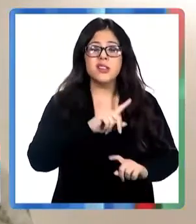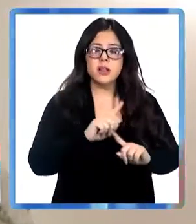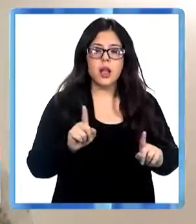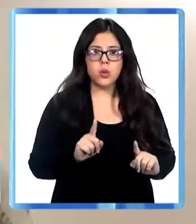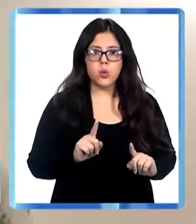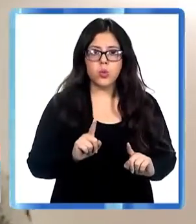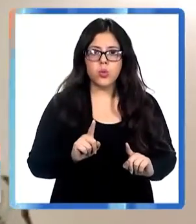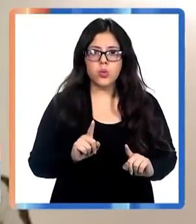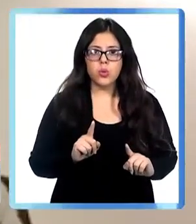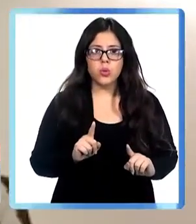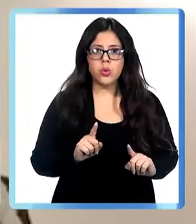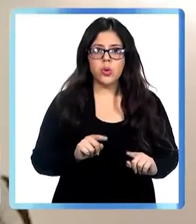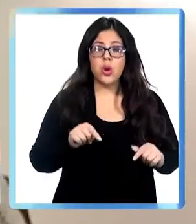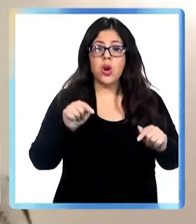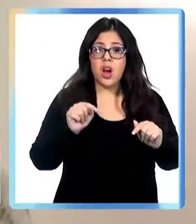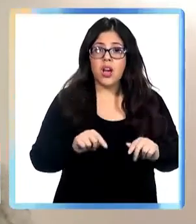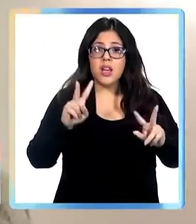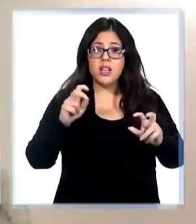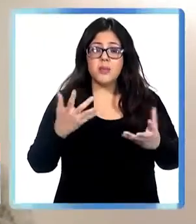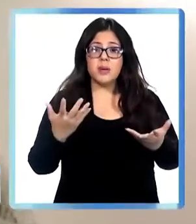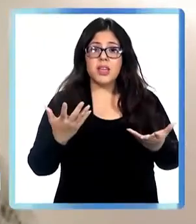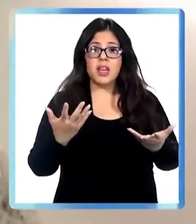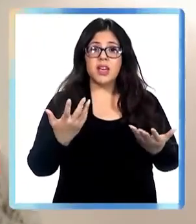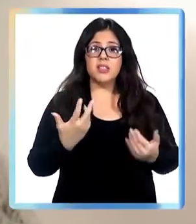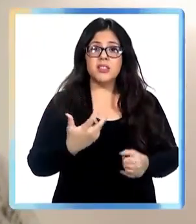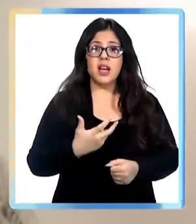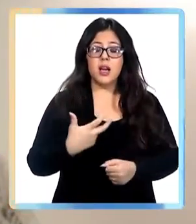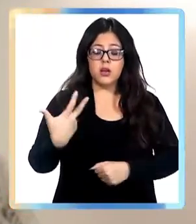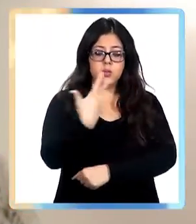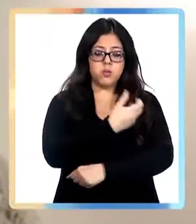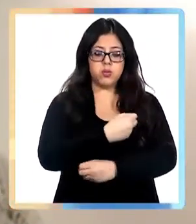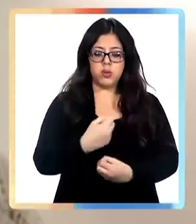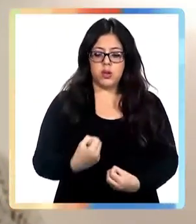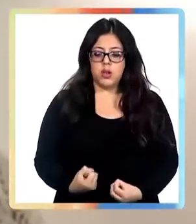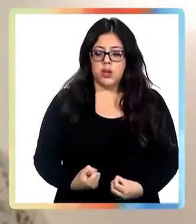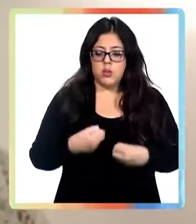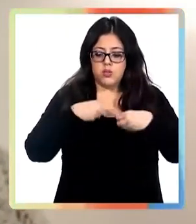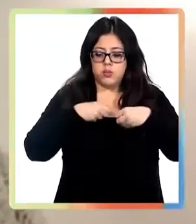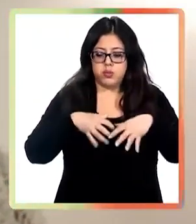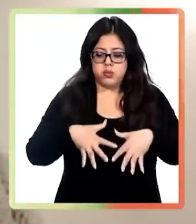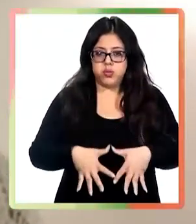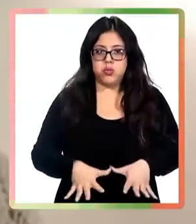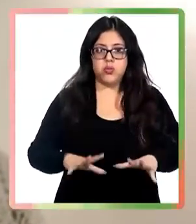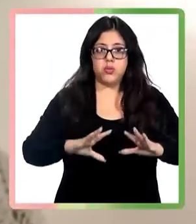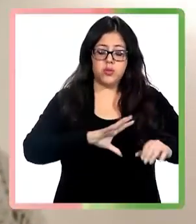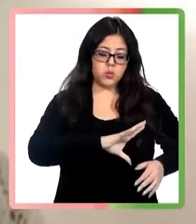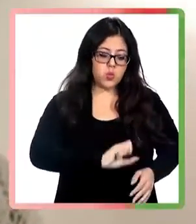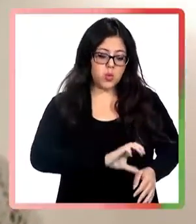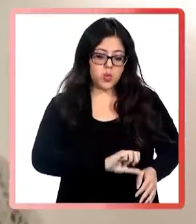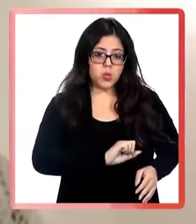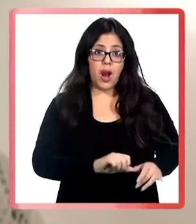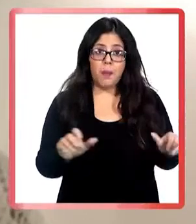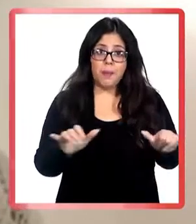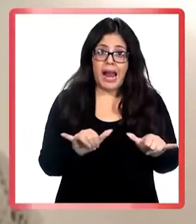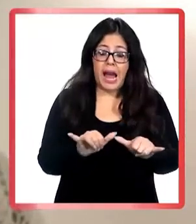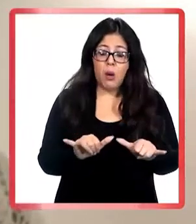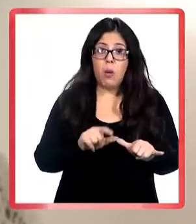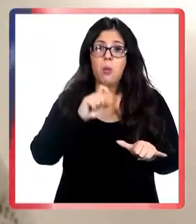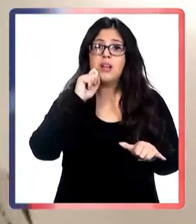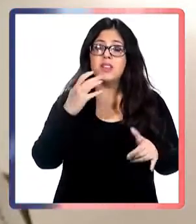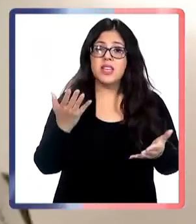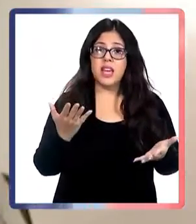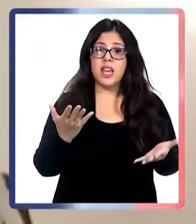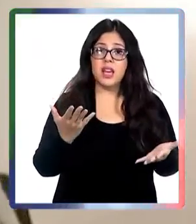suficiente. Los anticuerpos que se reciben a través de la lactancia materna son principalmente anticuerpos